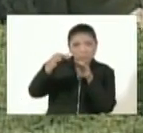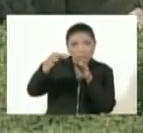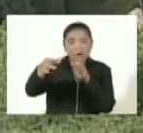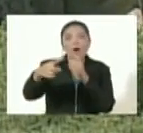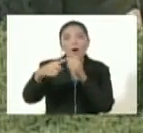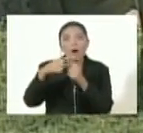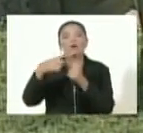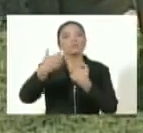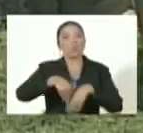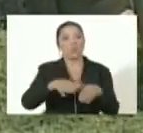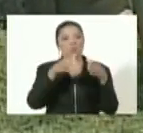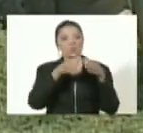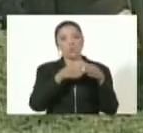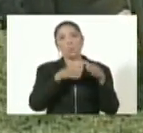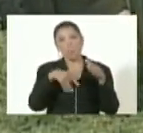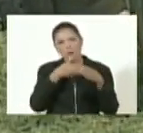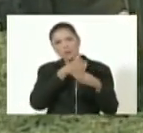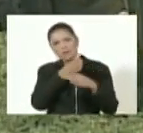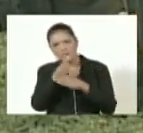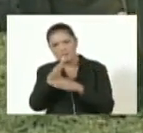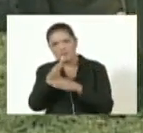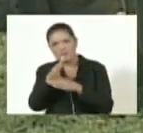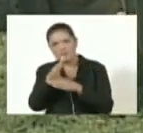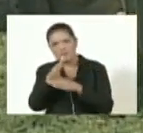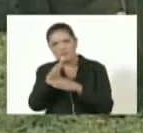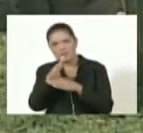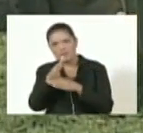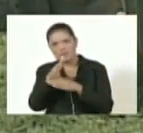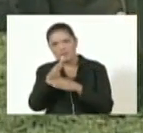tropas lleguen y pongan el...